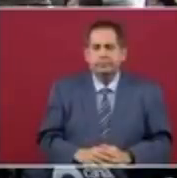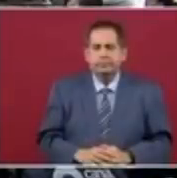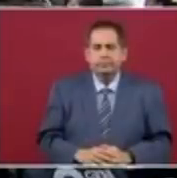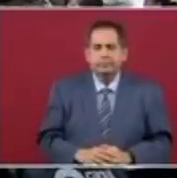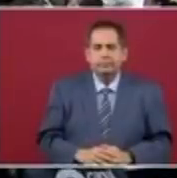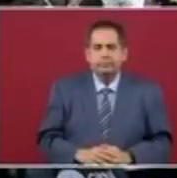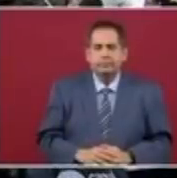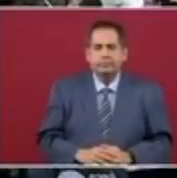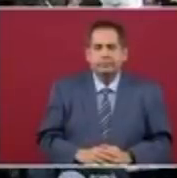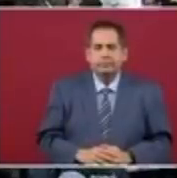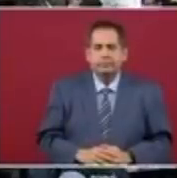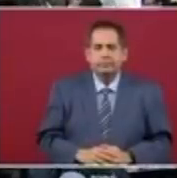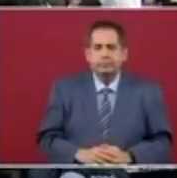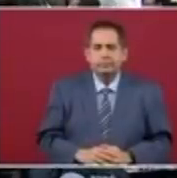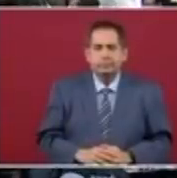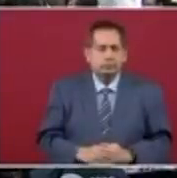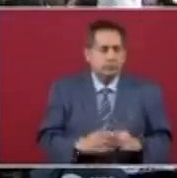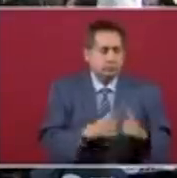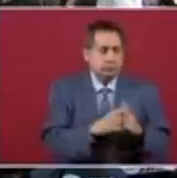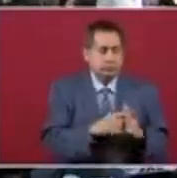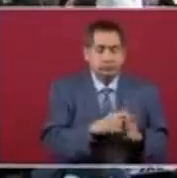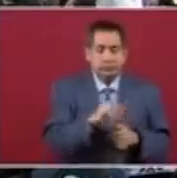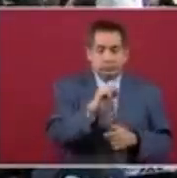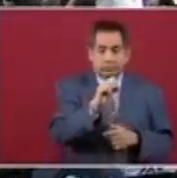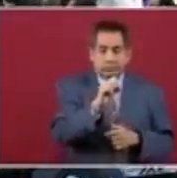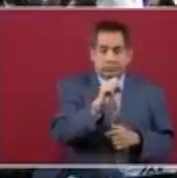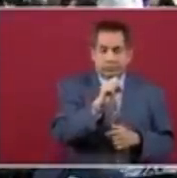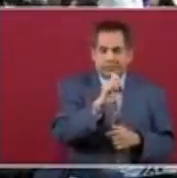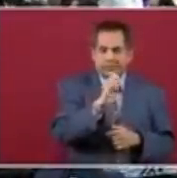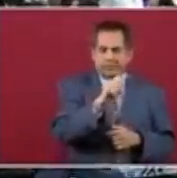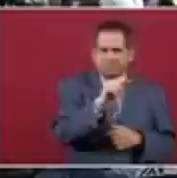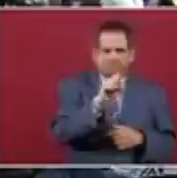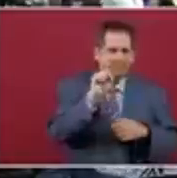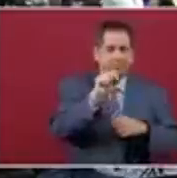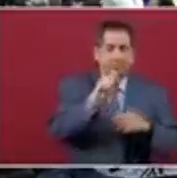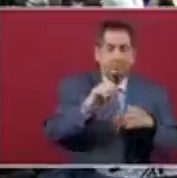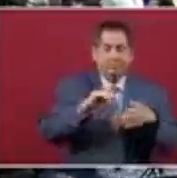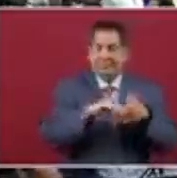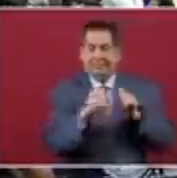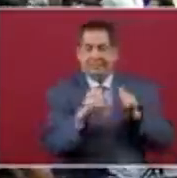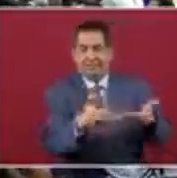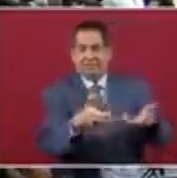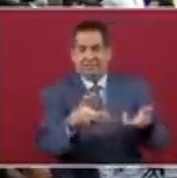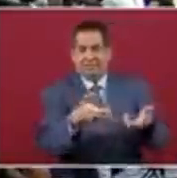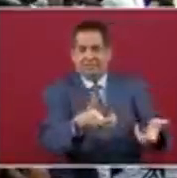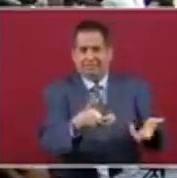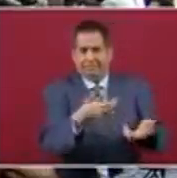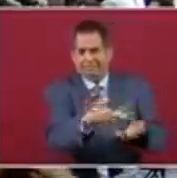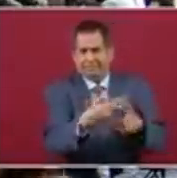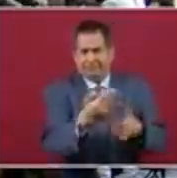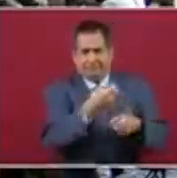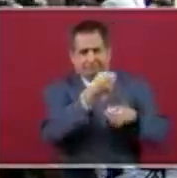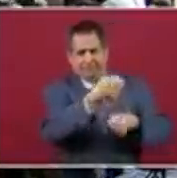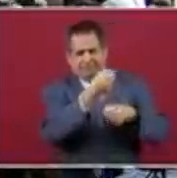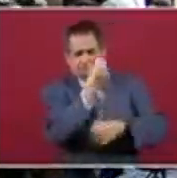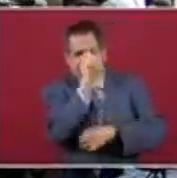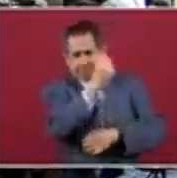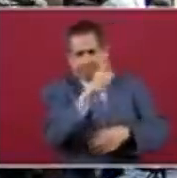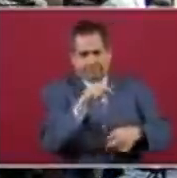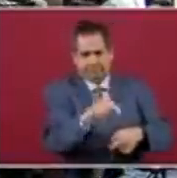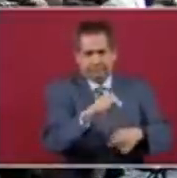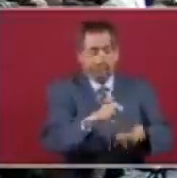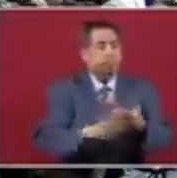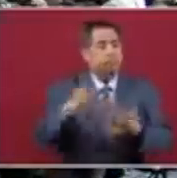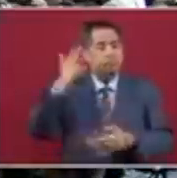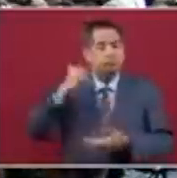afuera ahorita, la sección 22. La sección 22 de la CENTE se está manifestando afuera de Palacio Nacional en ese momento. Esta organización